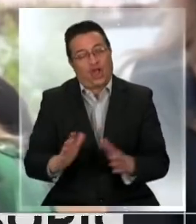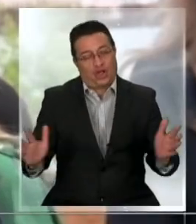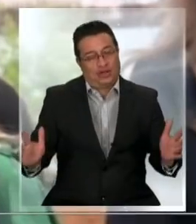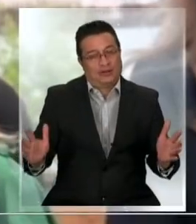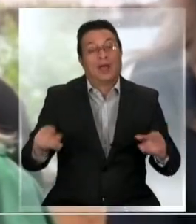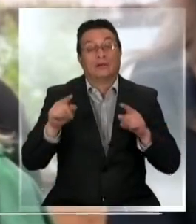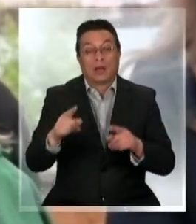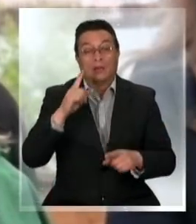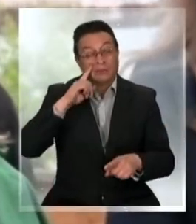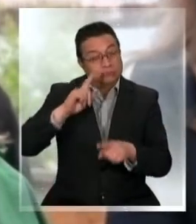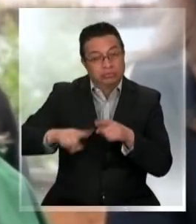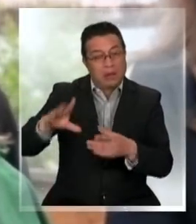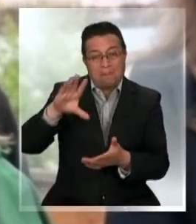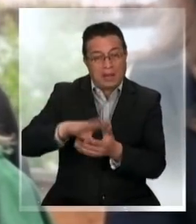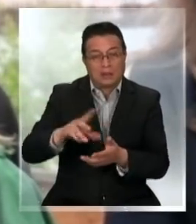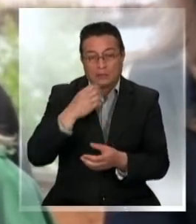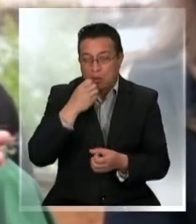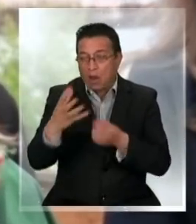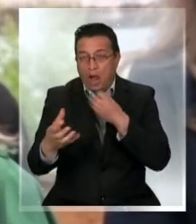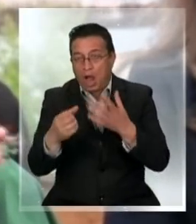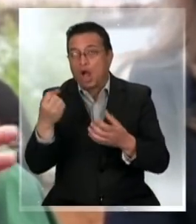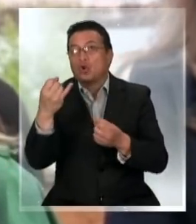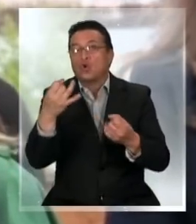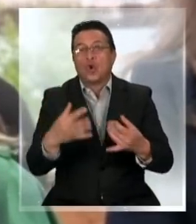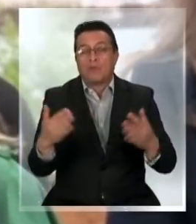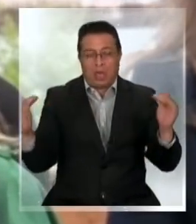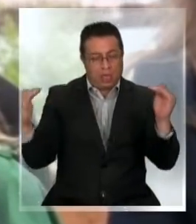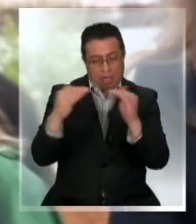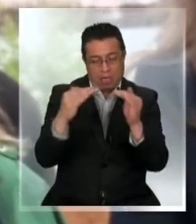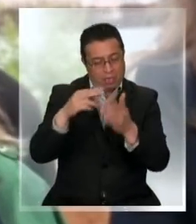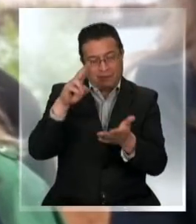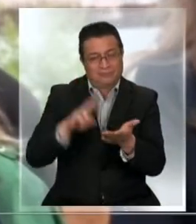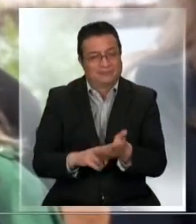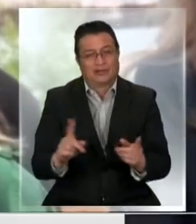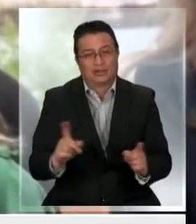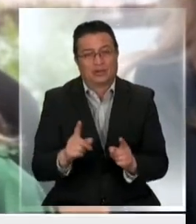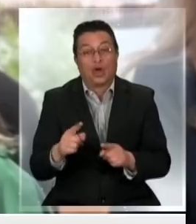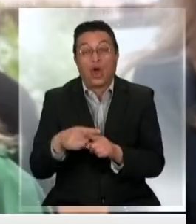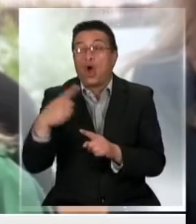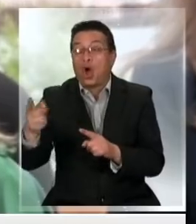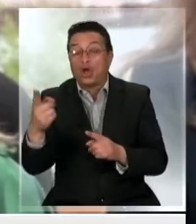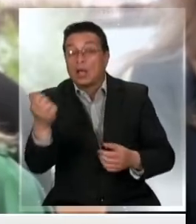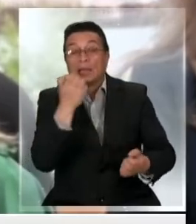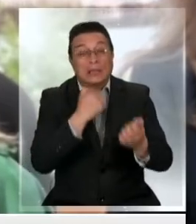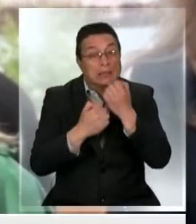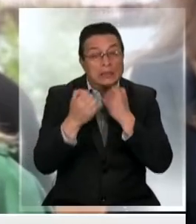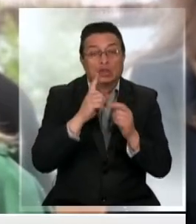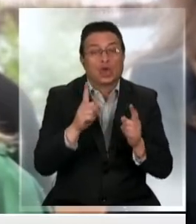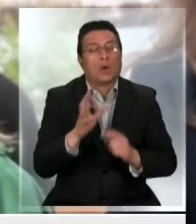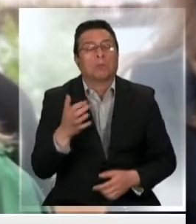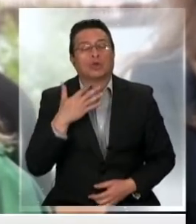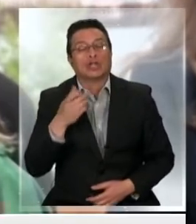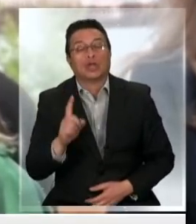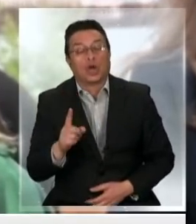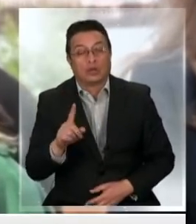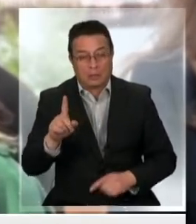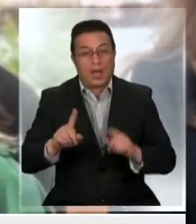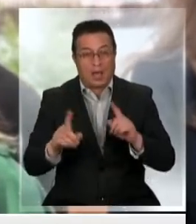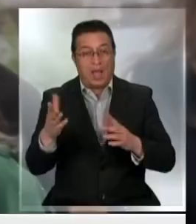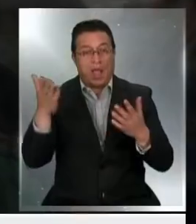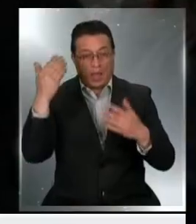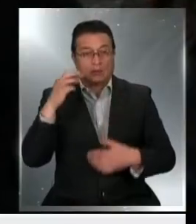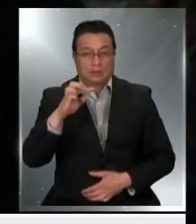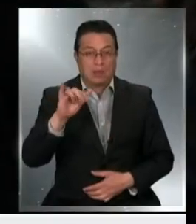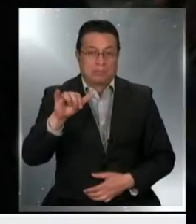por eso dice, tira cifras al voleo que ni siquiera cuadran con la realidad. Sí, ¿por qué los otros candidatos no se equivocan en esa cifra? Porque alguna habían estado en una